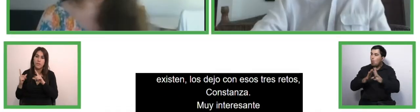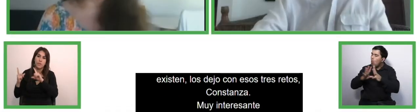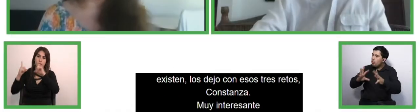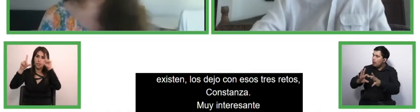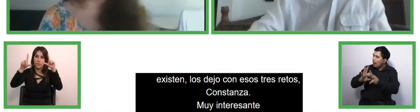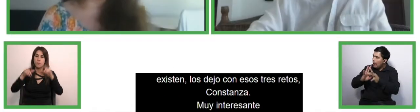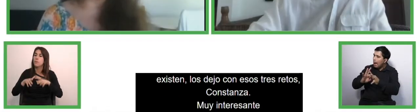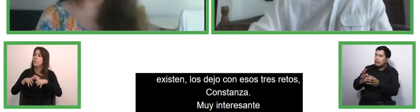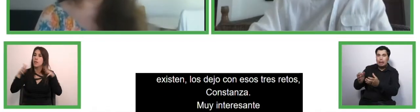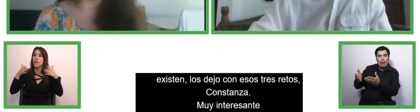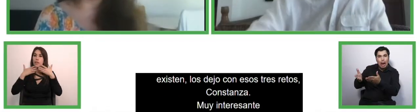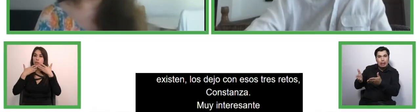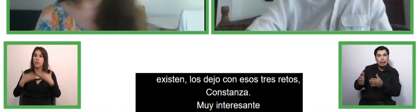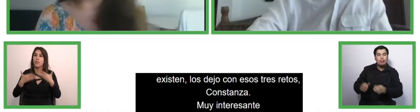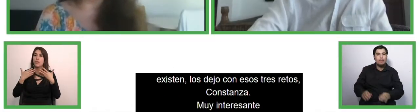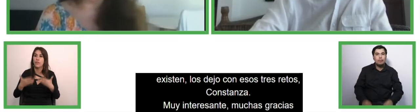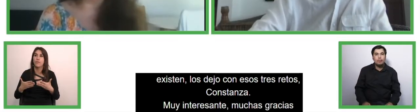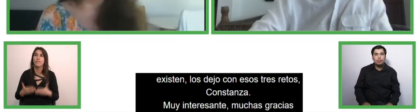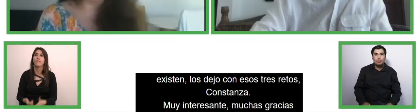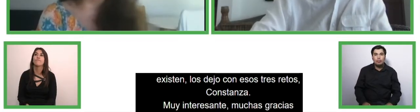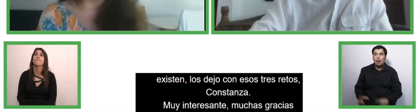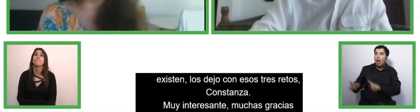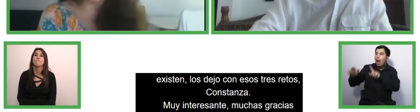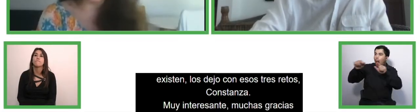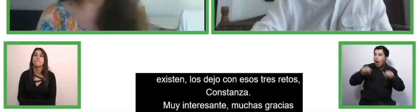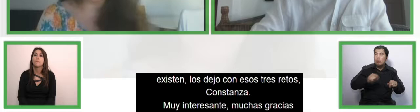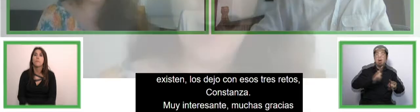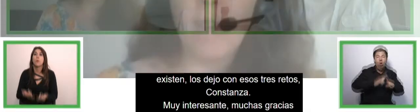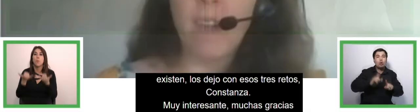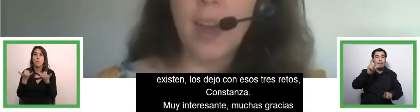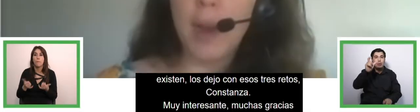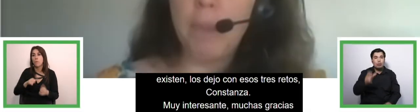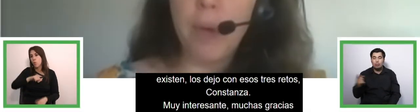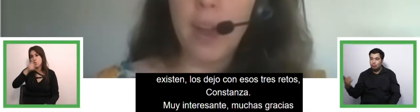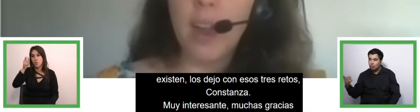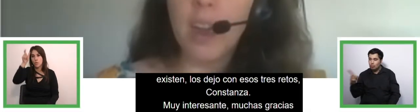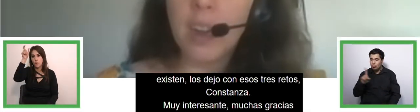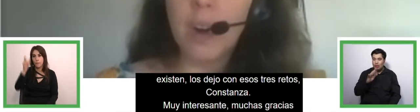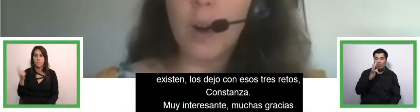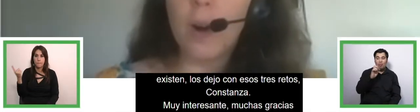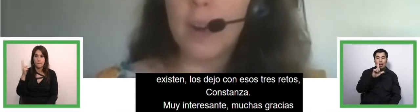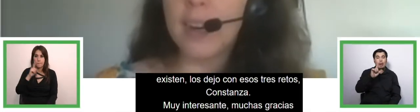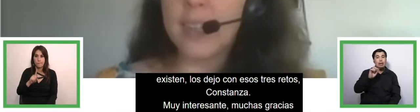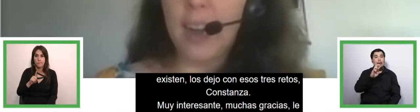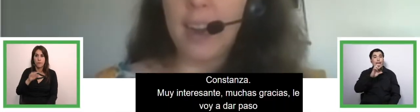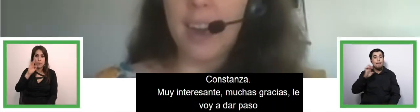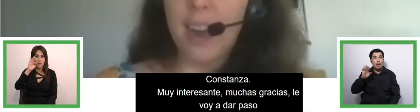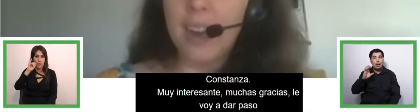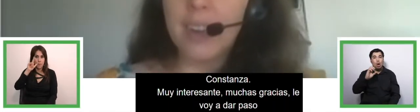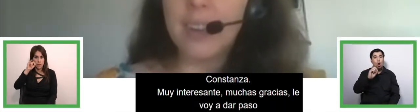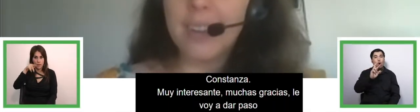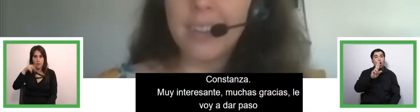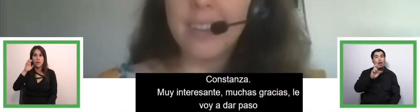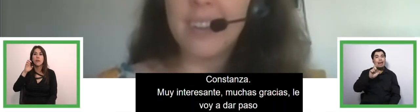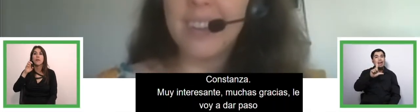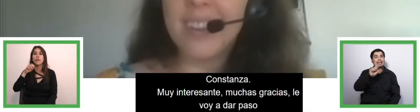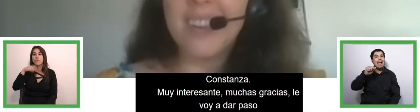gracias. Le voy a dar paso a Felipe Orellana.